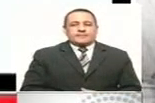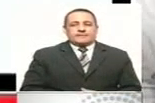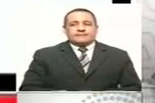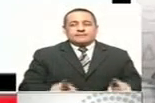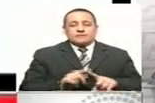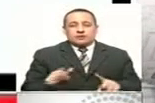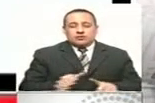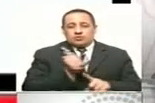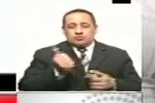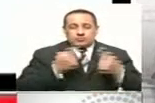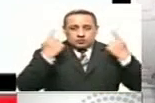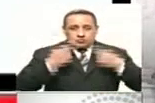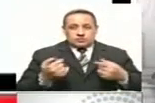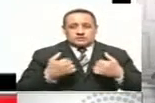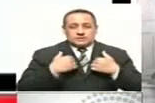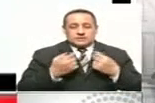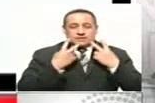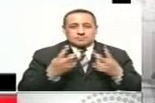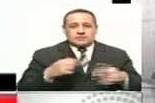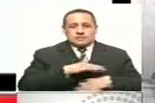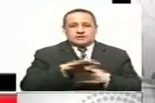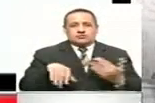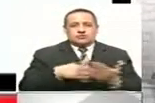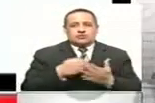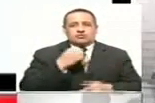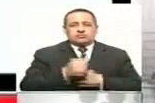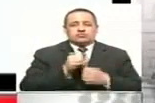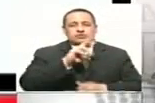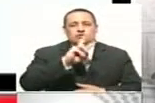Otra meta es tener con ello